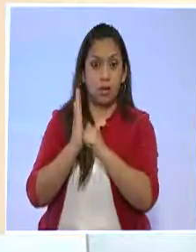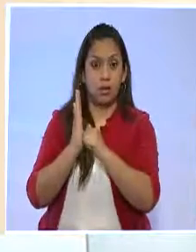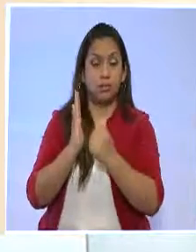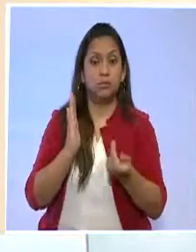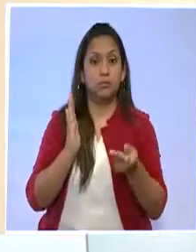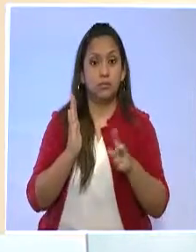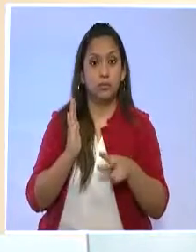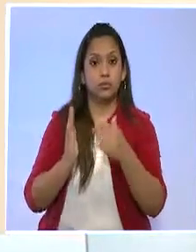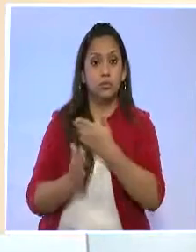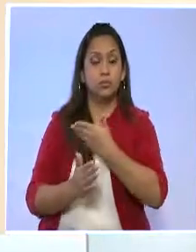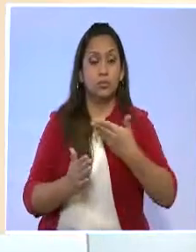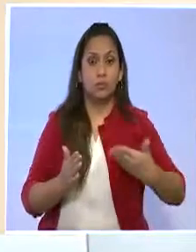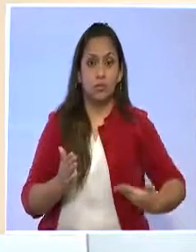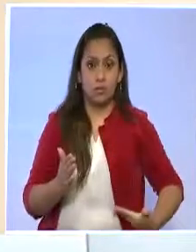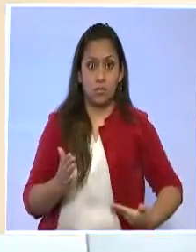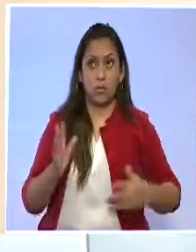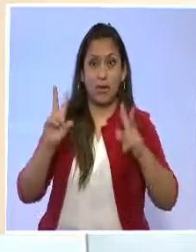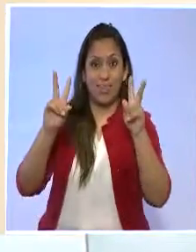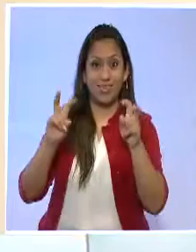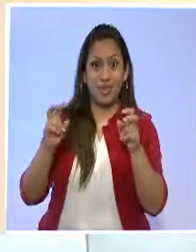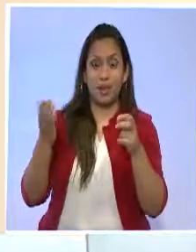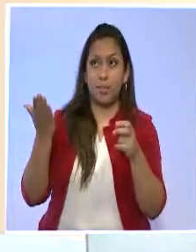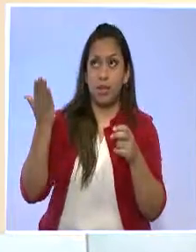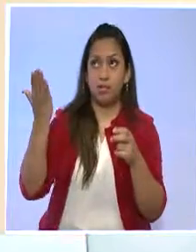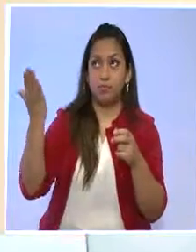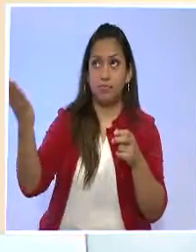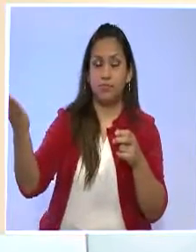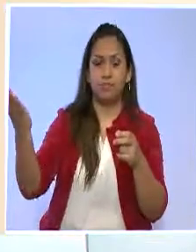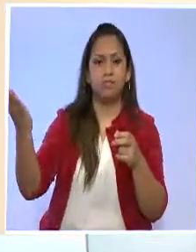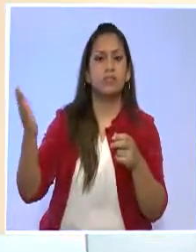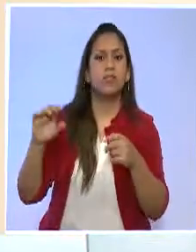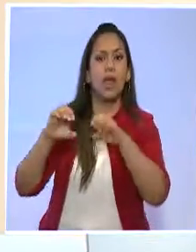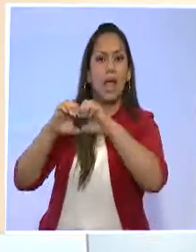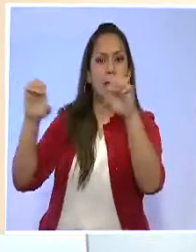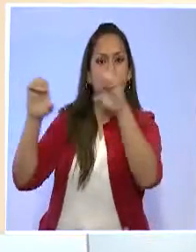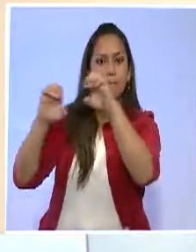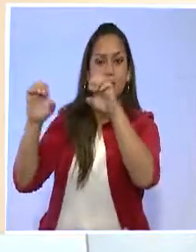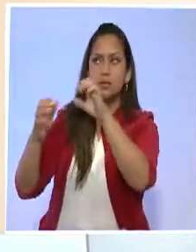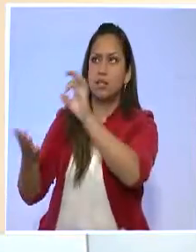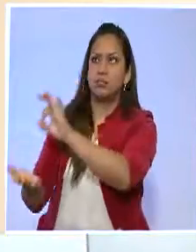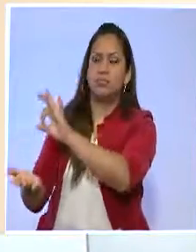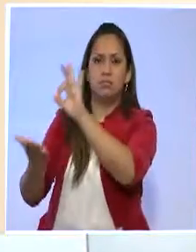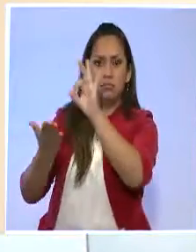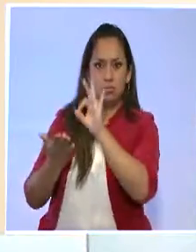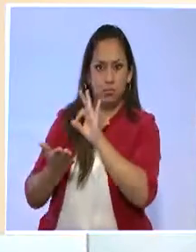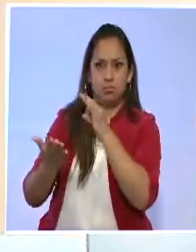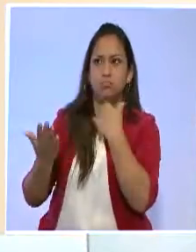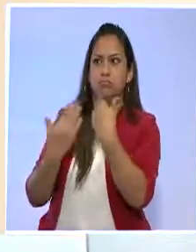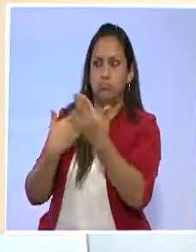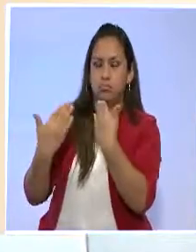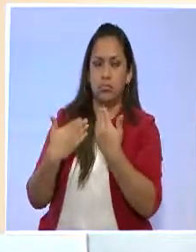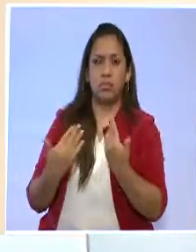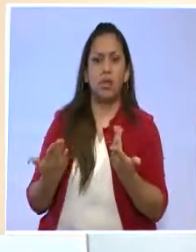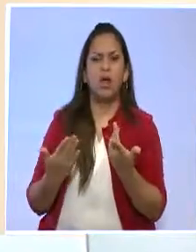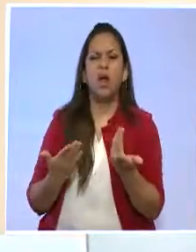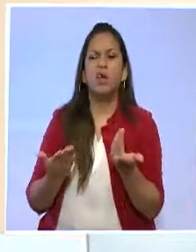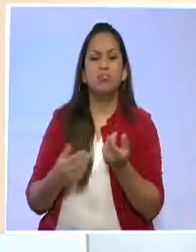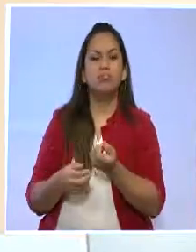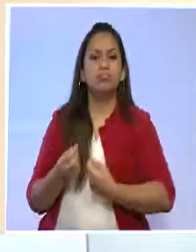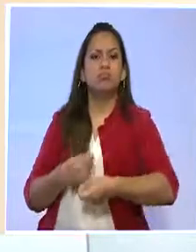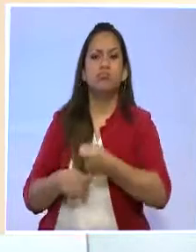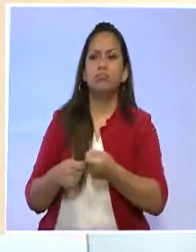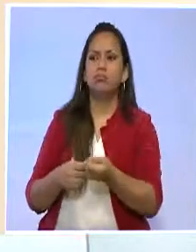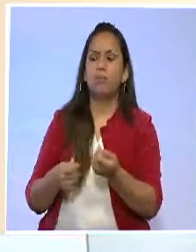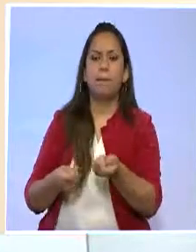presidente de la cámara de comercio de rusia justamente para potenciar en nosotros cuál es nuestro mercado es a rus y nosotros